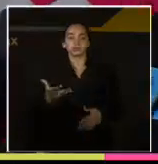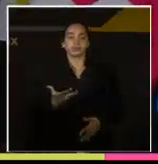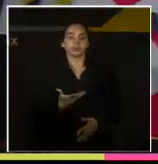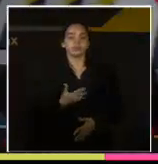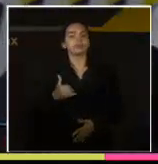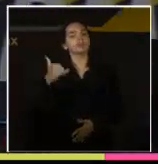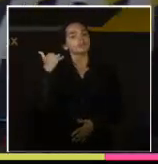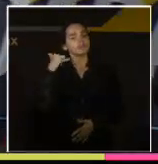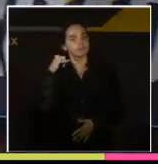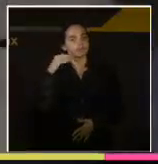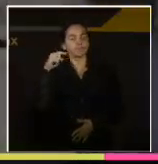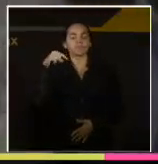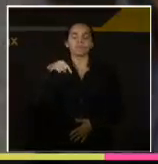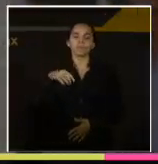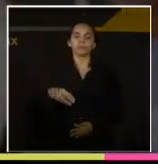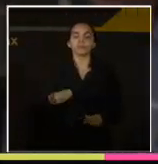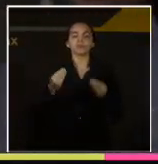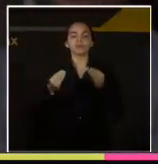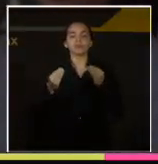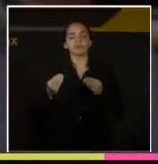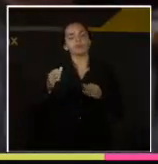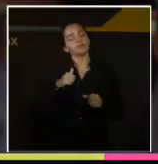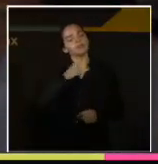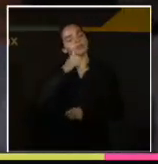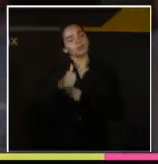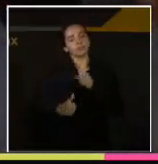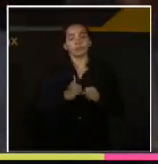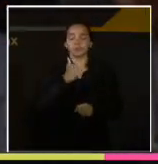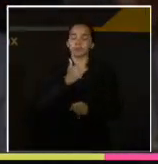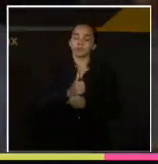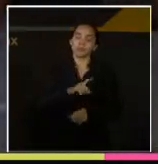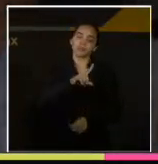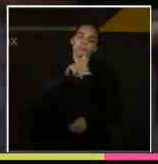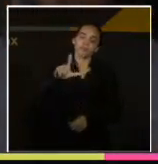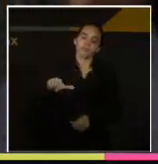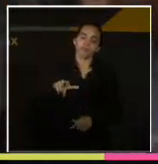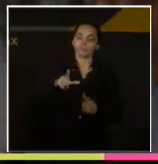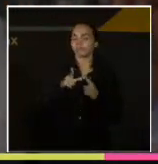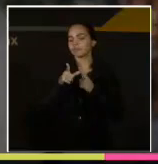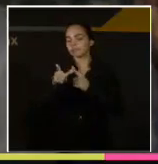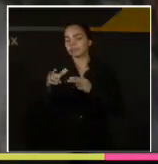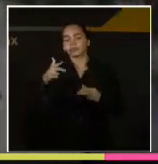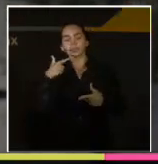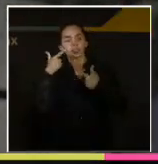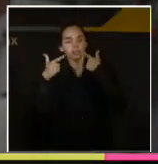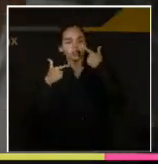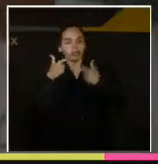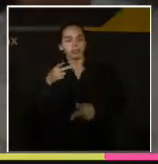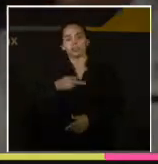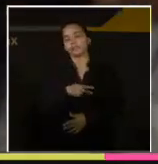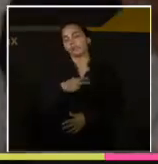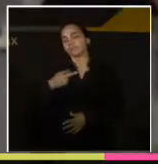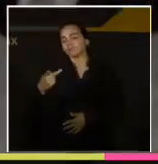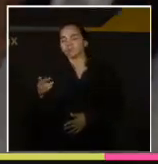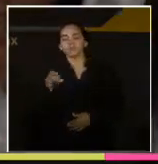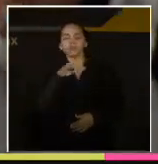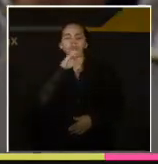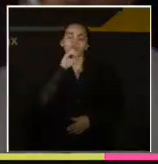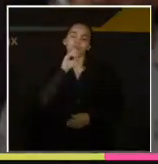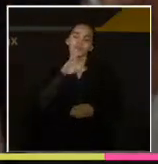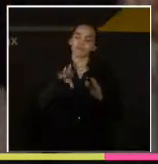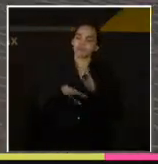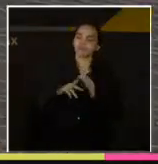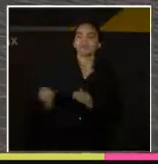en Yucatán. Muchos años después, seguimos hablando de pobreza, seguimos hablando de corrupción, seguimos